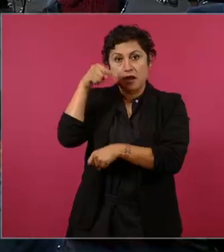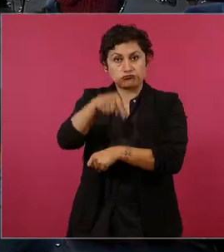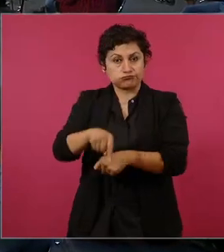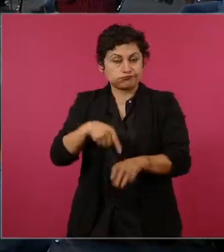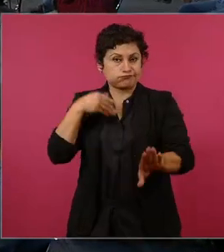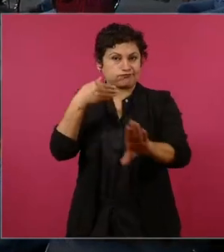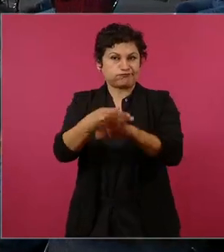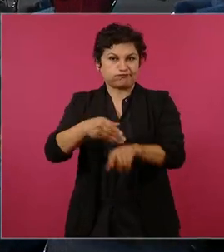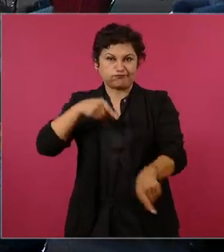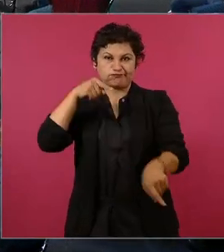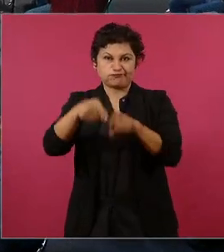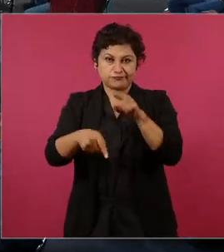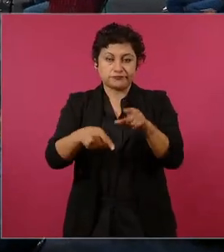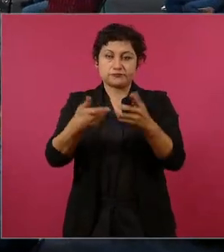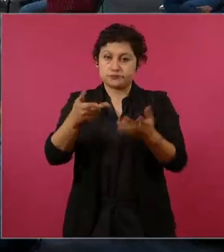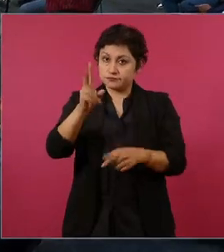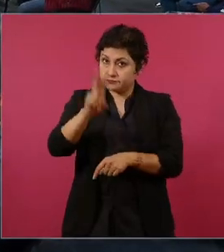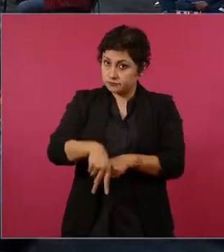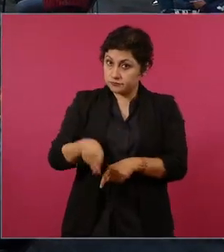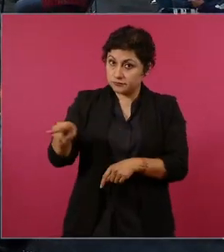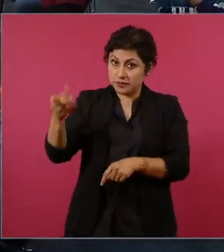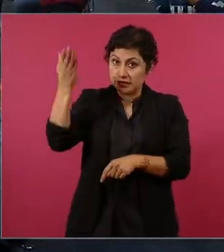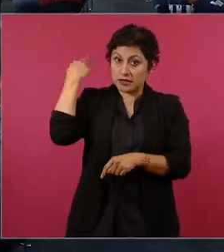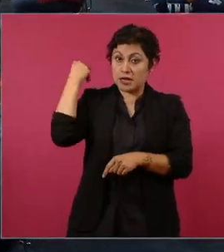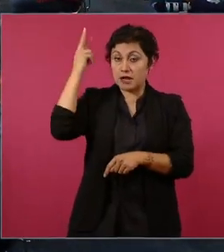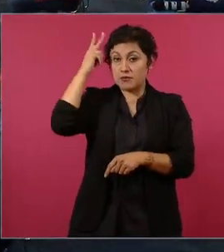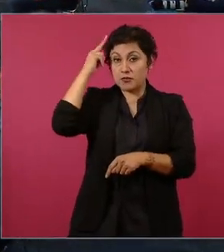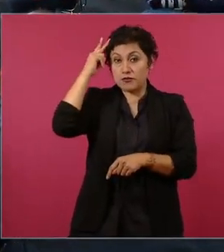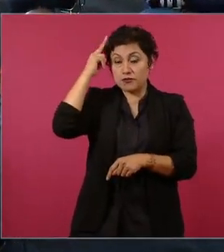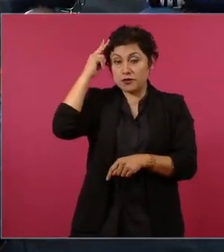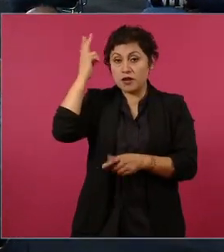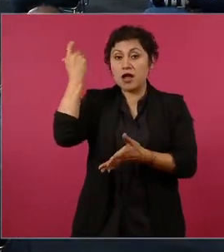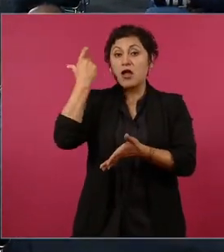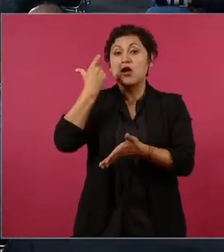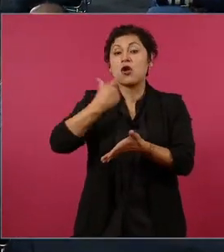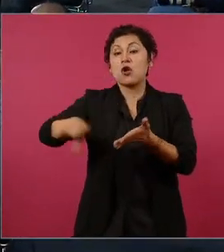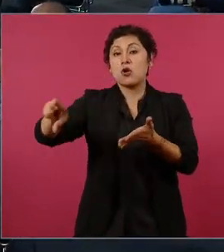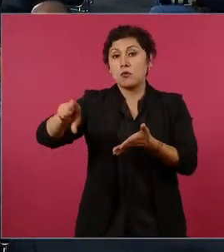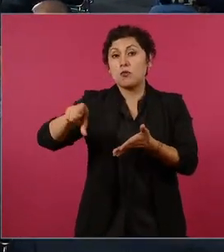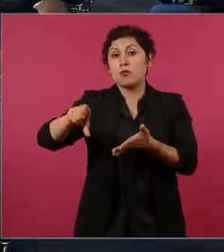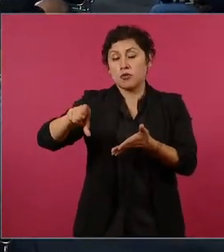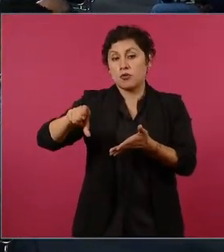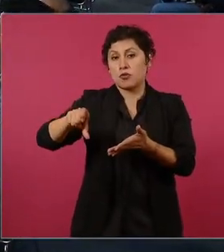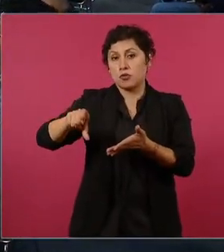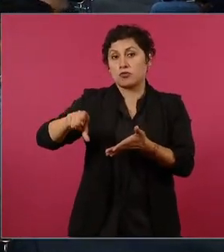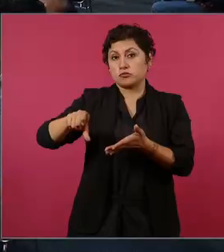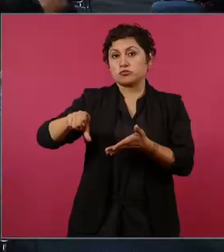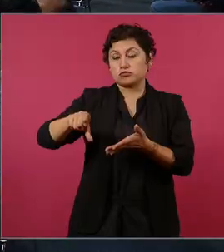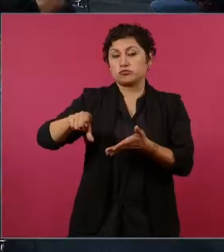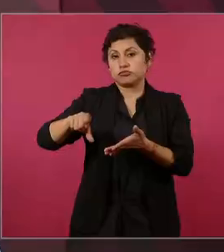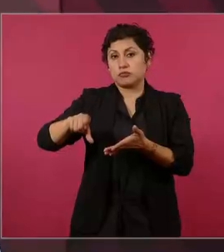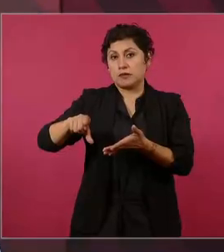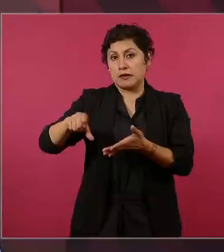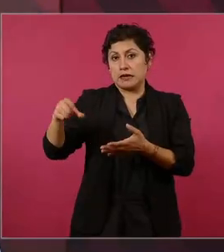armas modernas. Te mandaron miles de soldados